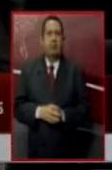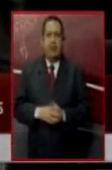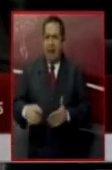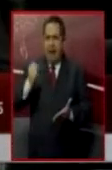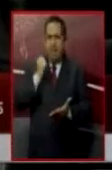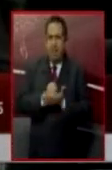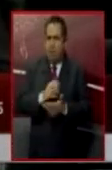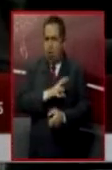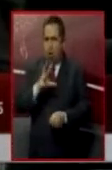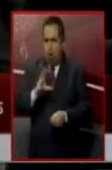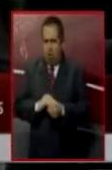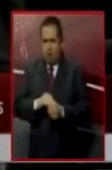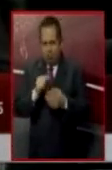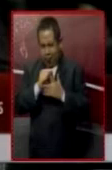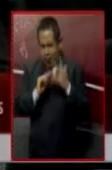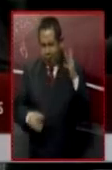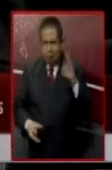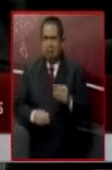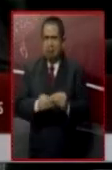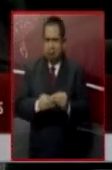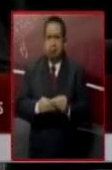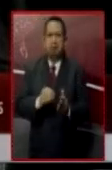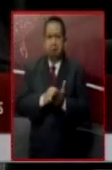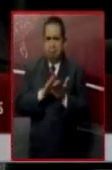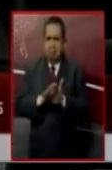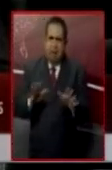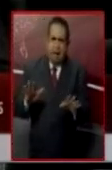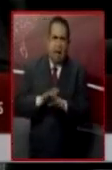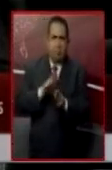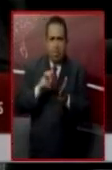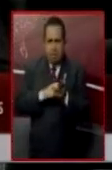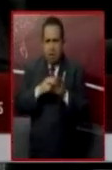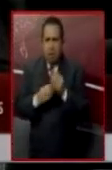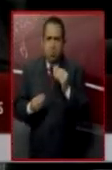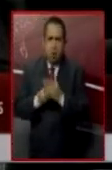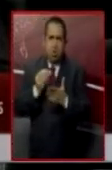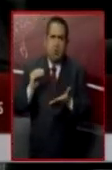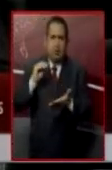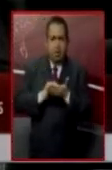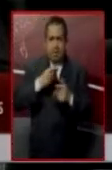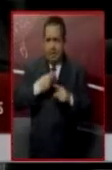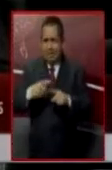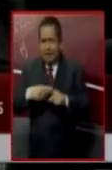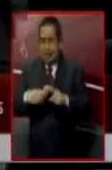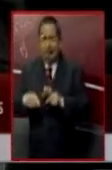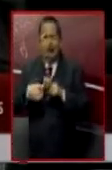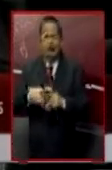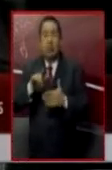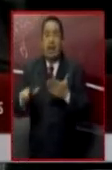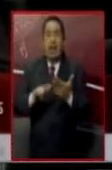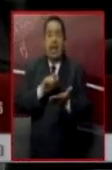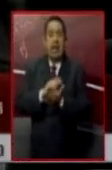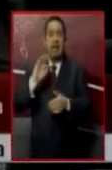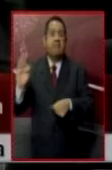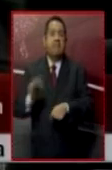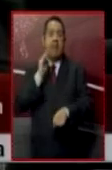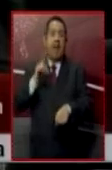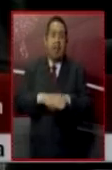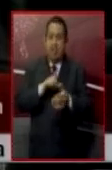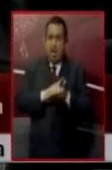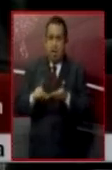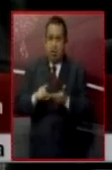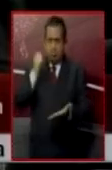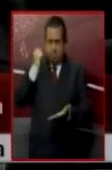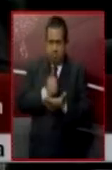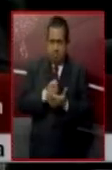en lo general y en lo particular el decreto por el que se reforman y adicionan y derogan diversas disposiciones de la Ley Federal de Derechos. Se remite